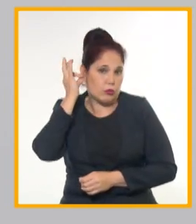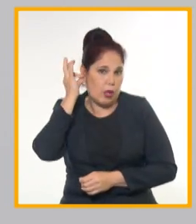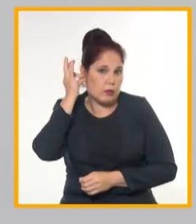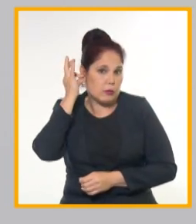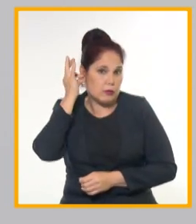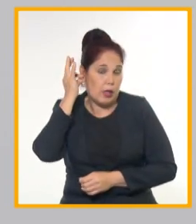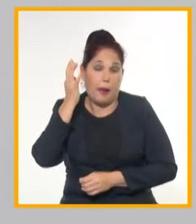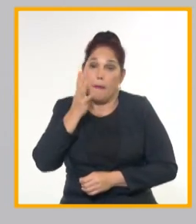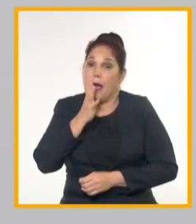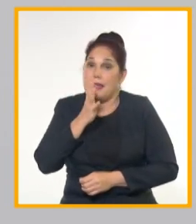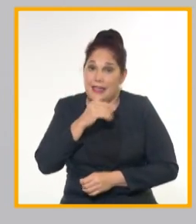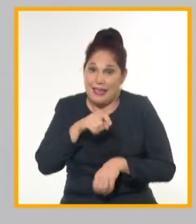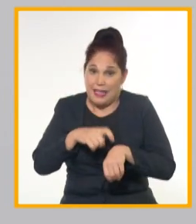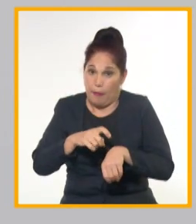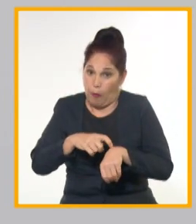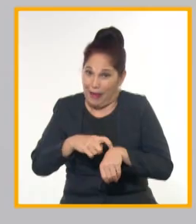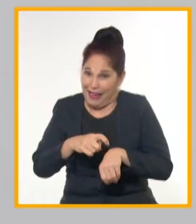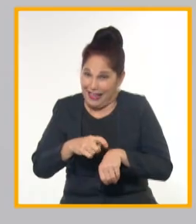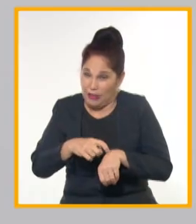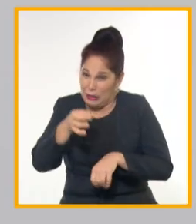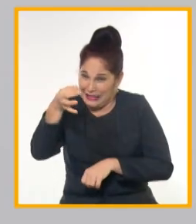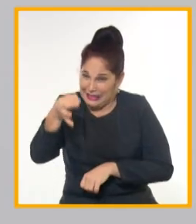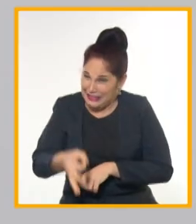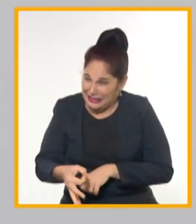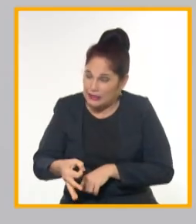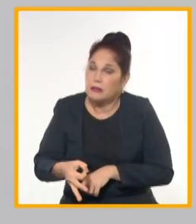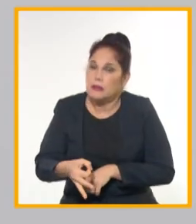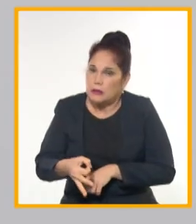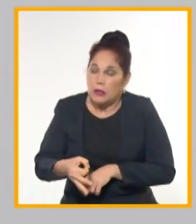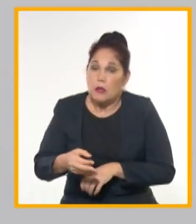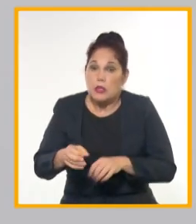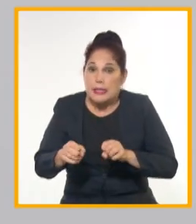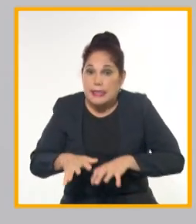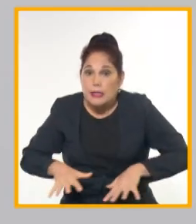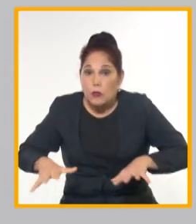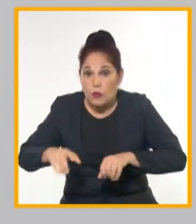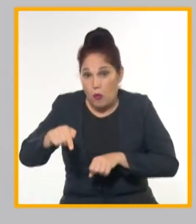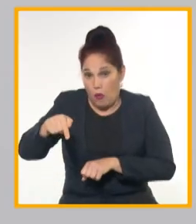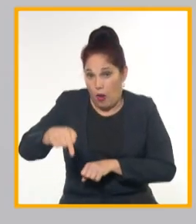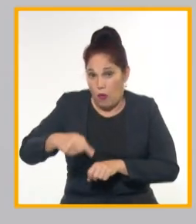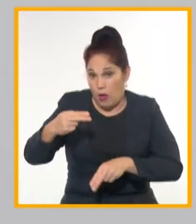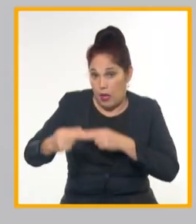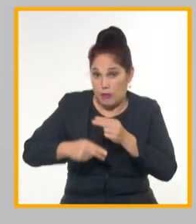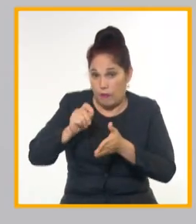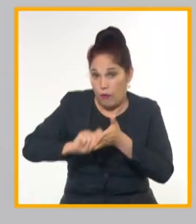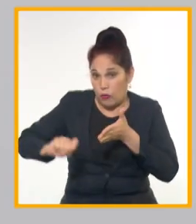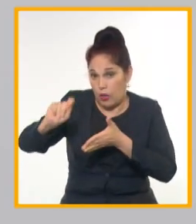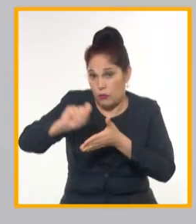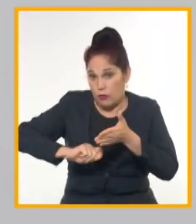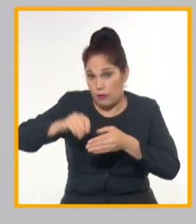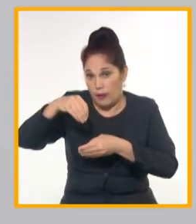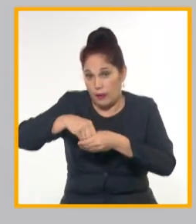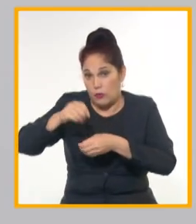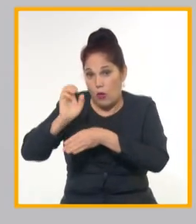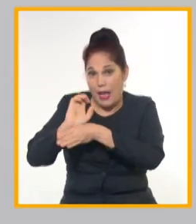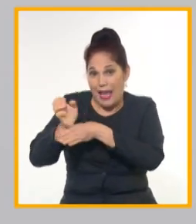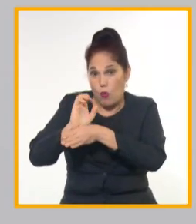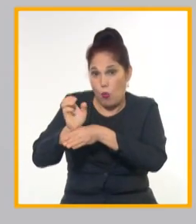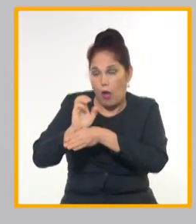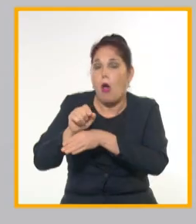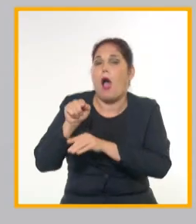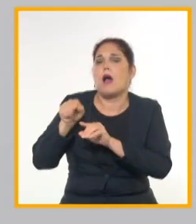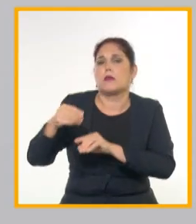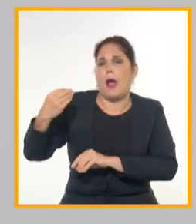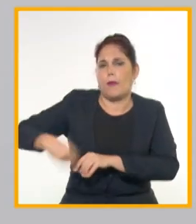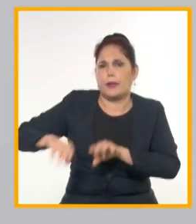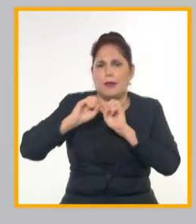hecho en el momento exacto, por las circunstancias en que se estaba ya observando toda la